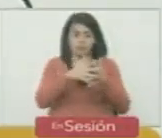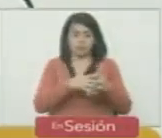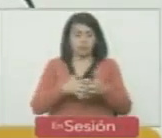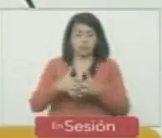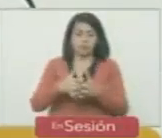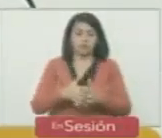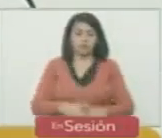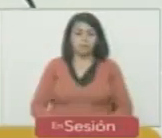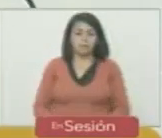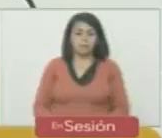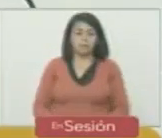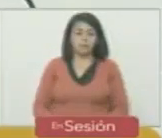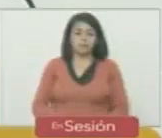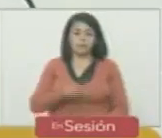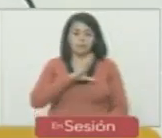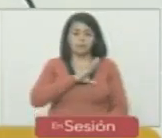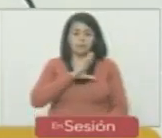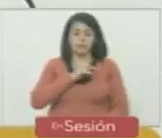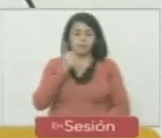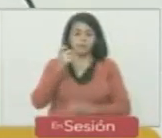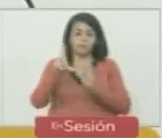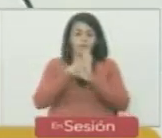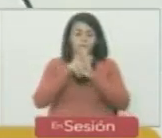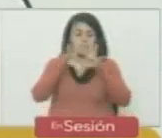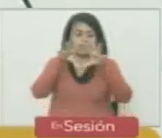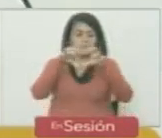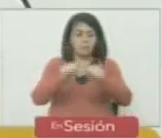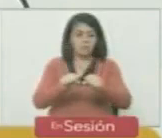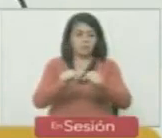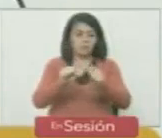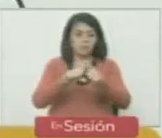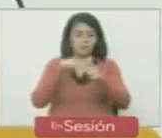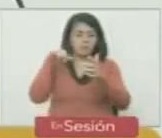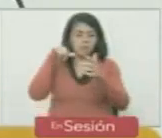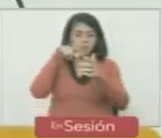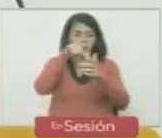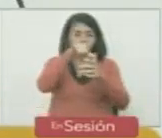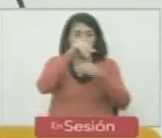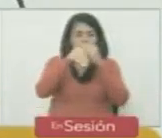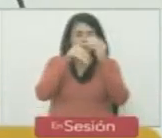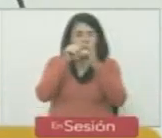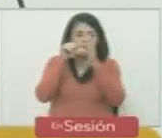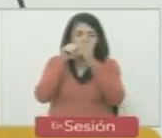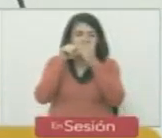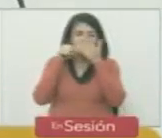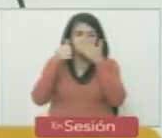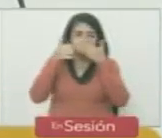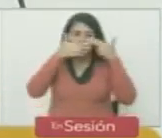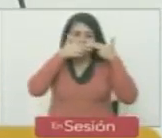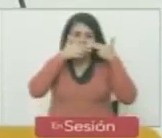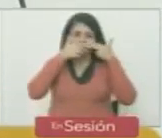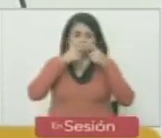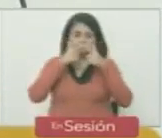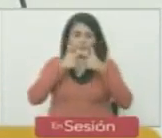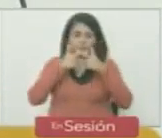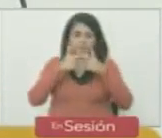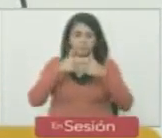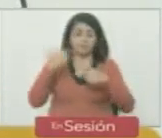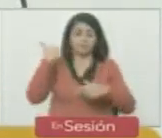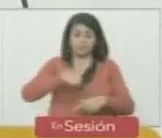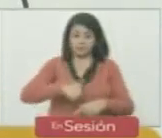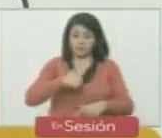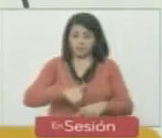norteamericano de apropiarse ilegalmente de un avión que se encuentra secuestrado en la República